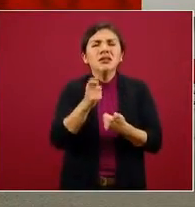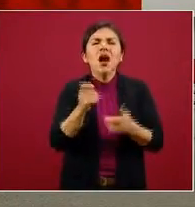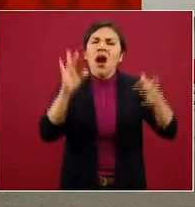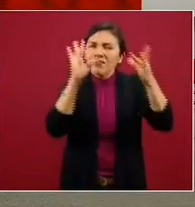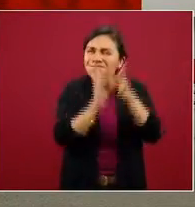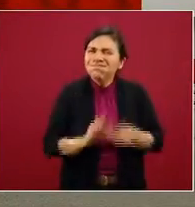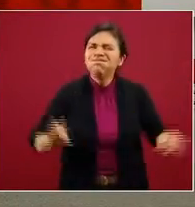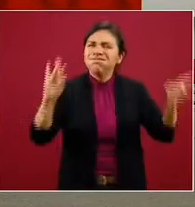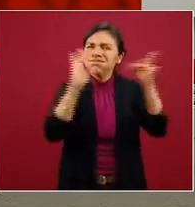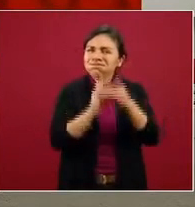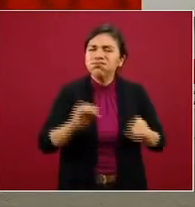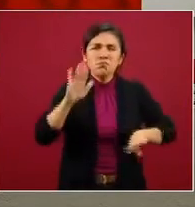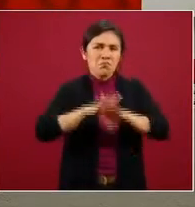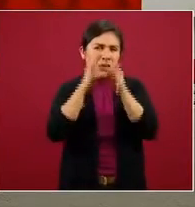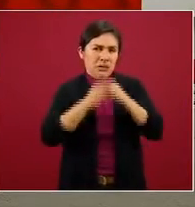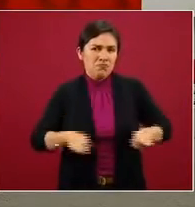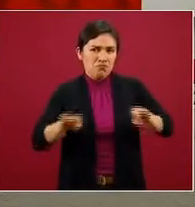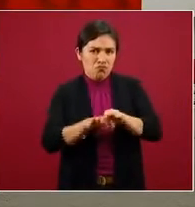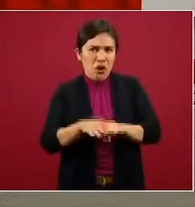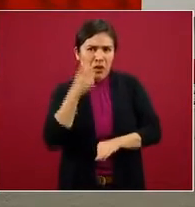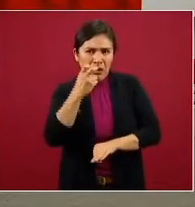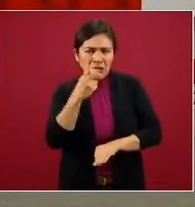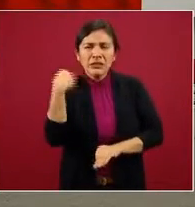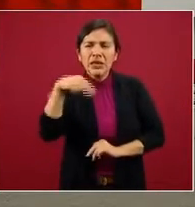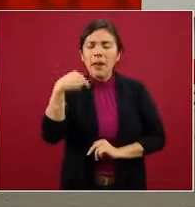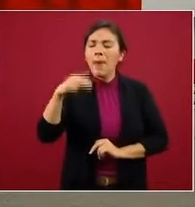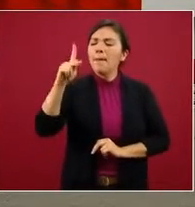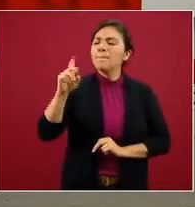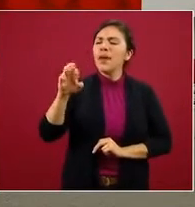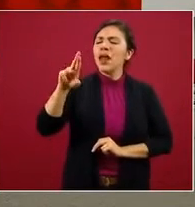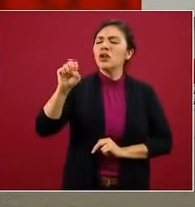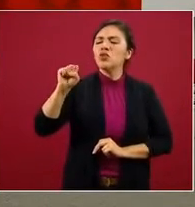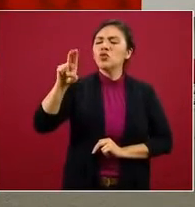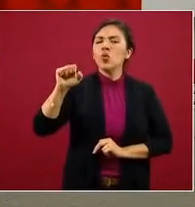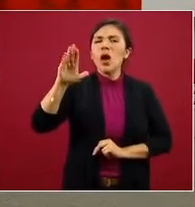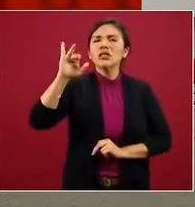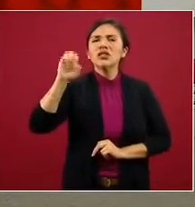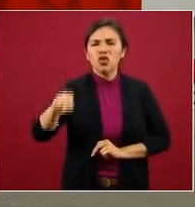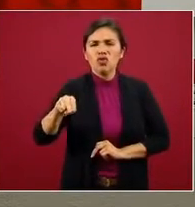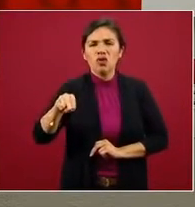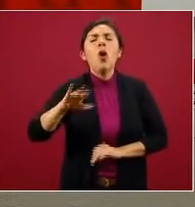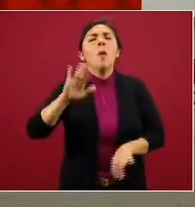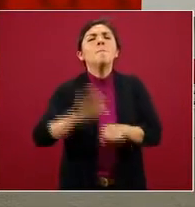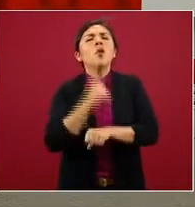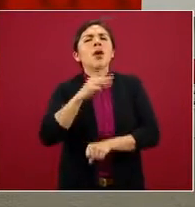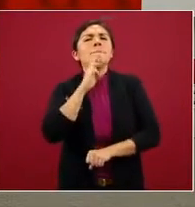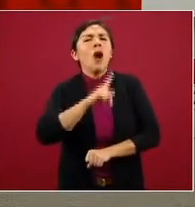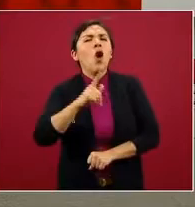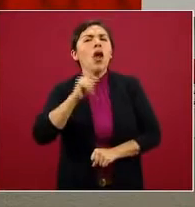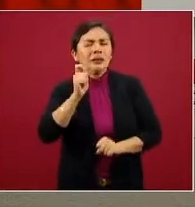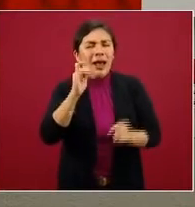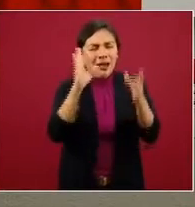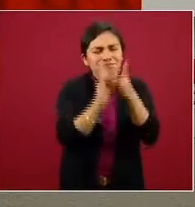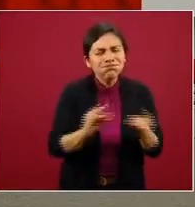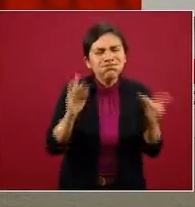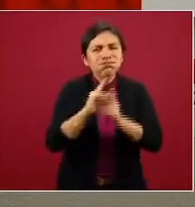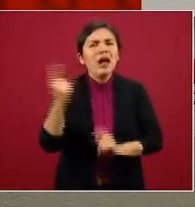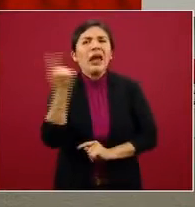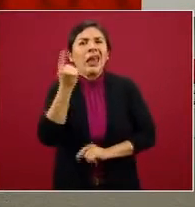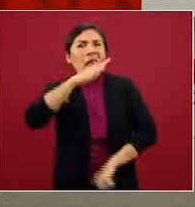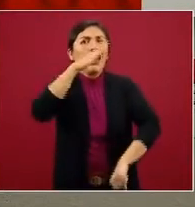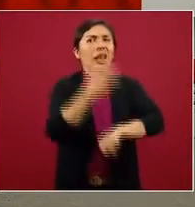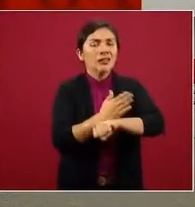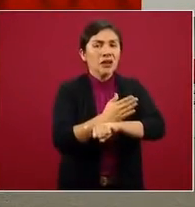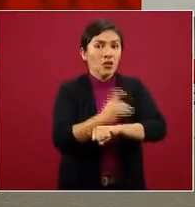en la persuasión. ¿Por qué la persuasión y por qué no usar mecanismos de coerción que tiene el Estado? Y definitivamente el peor de